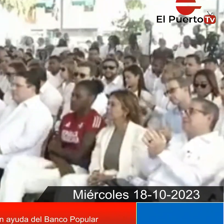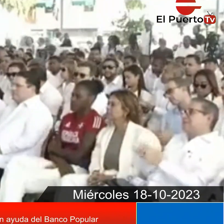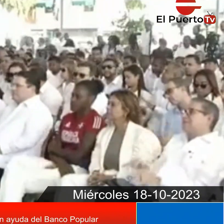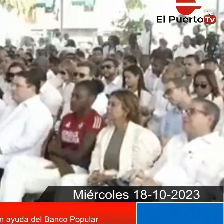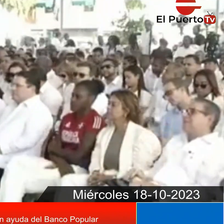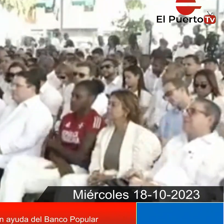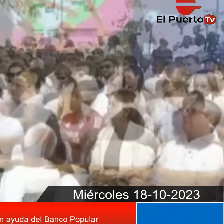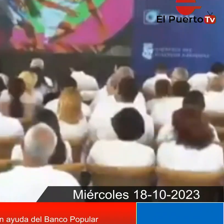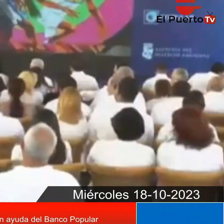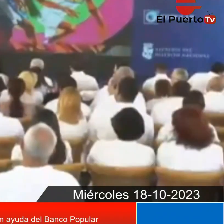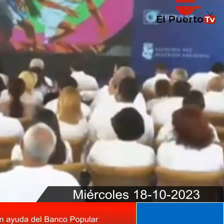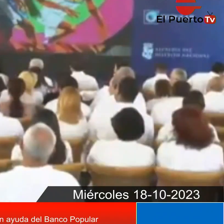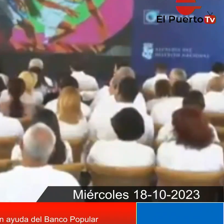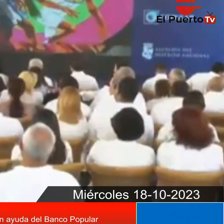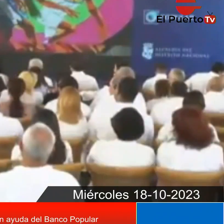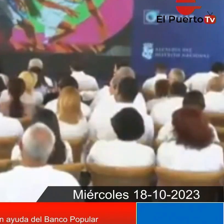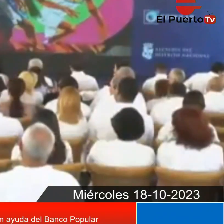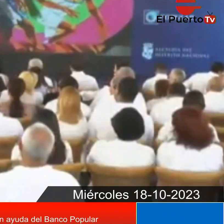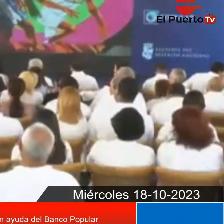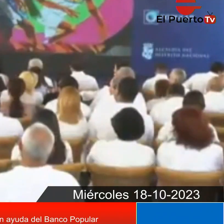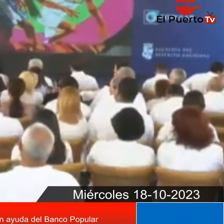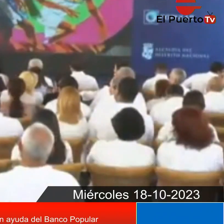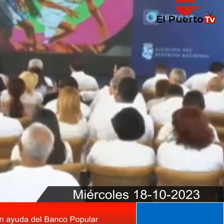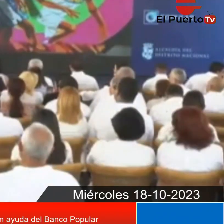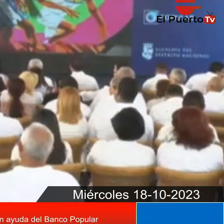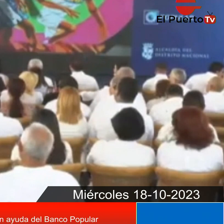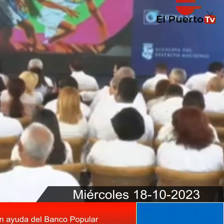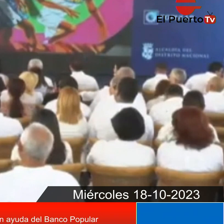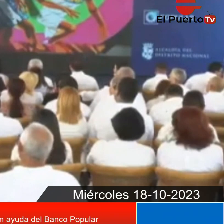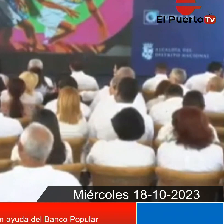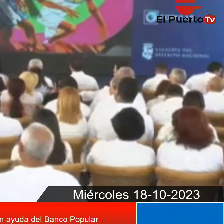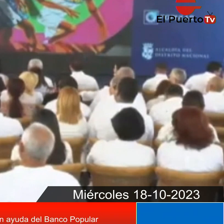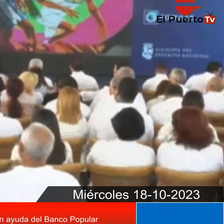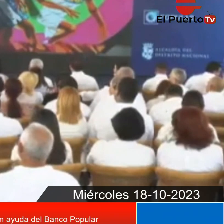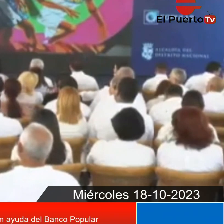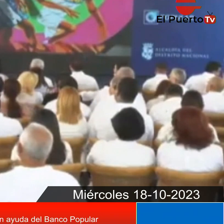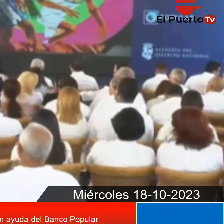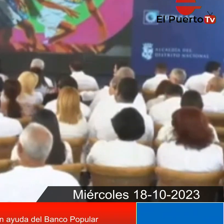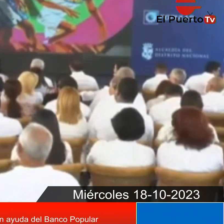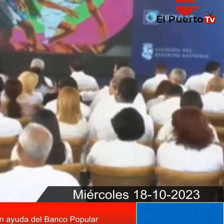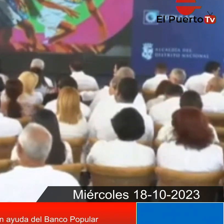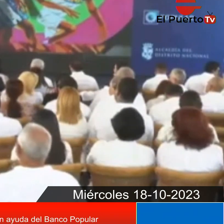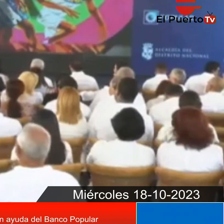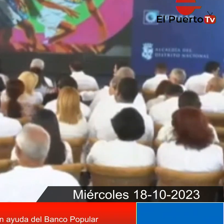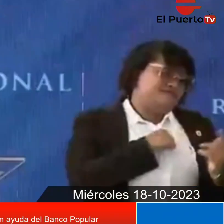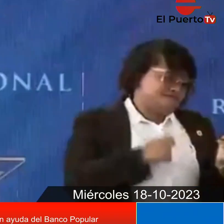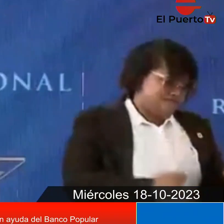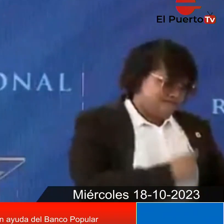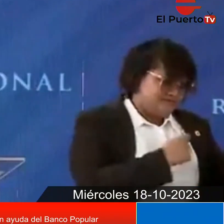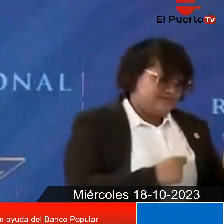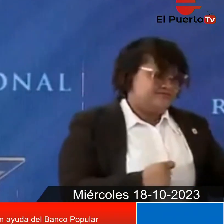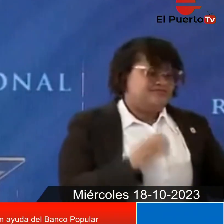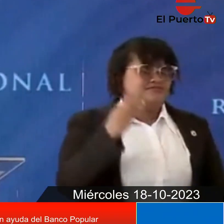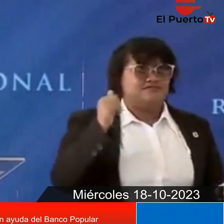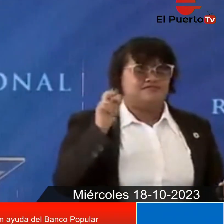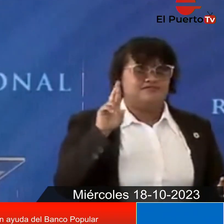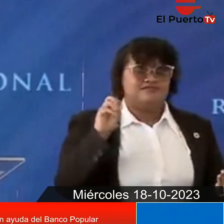orgullo para nosotros. Quiero felicitar nuevamente a nuestra querida